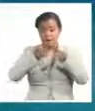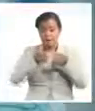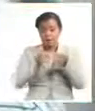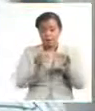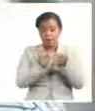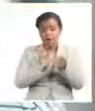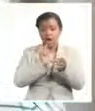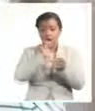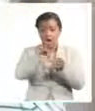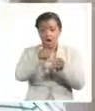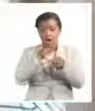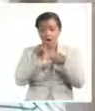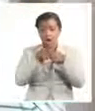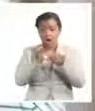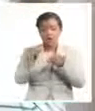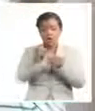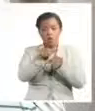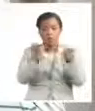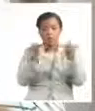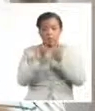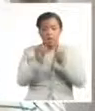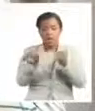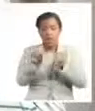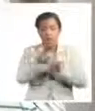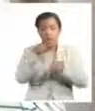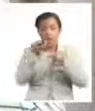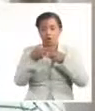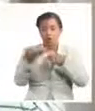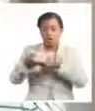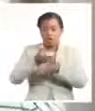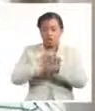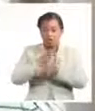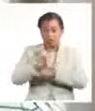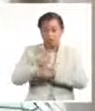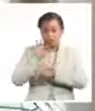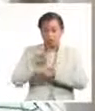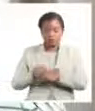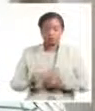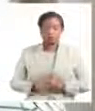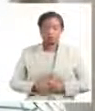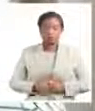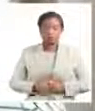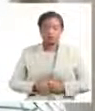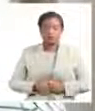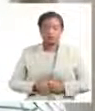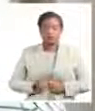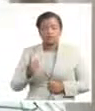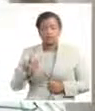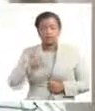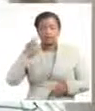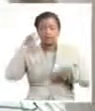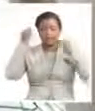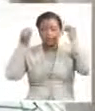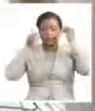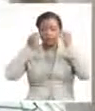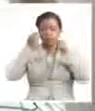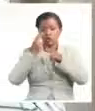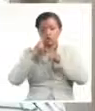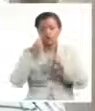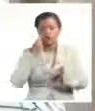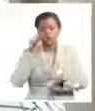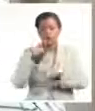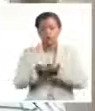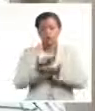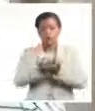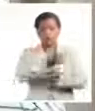linealidad que tuvieran una coherencia con los nombres anteriores Escogidos y se evaluó de todos los nombres propuestos por